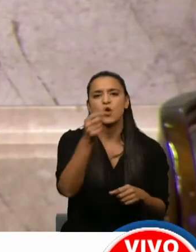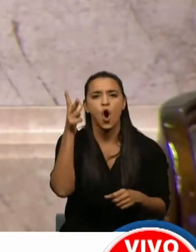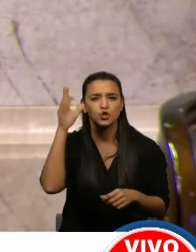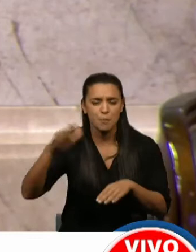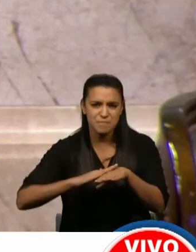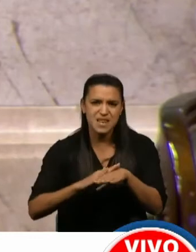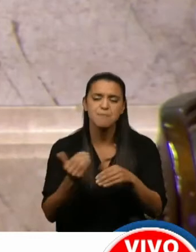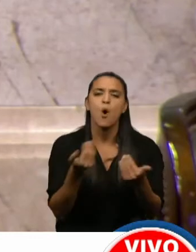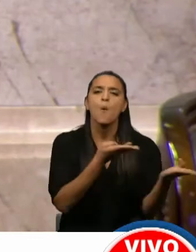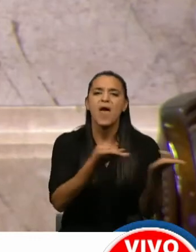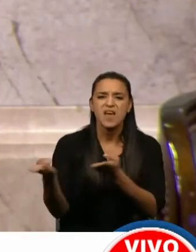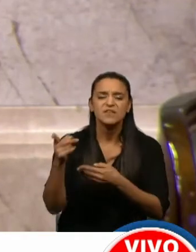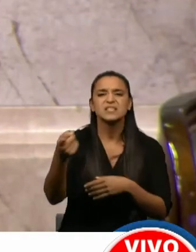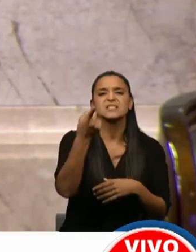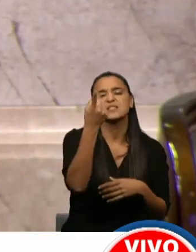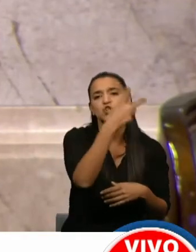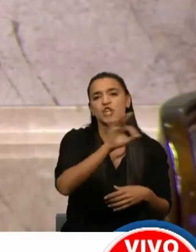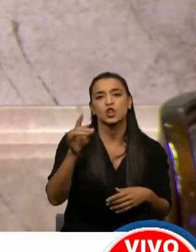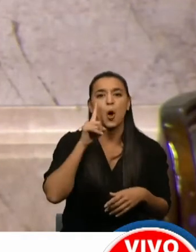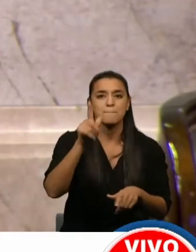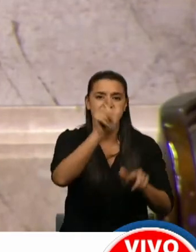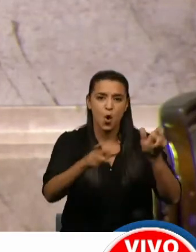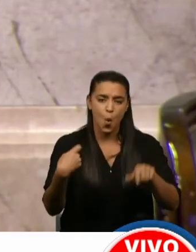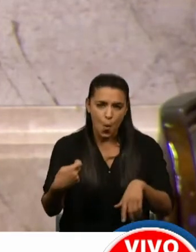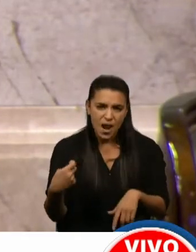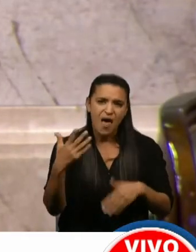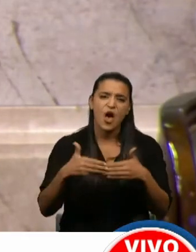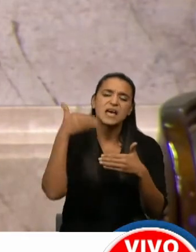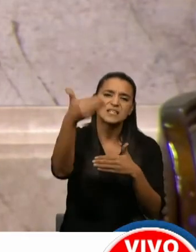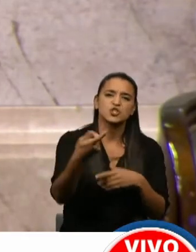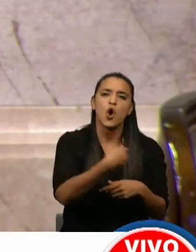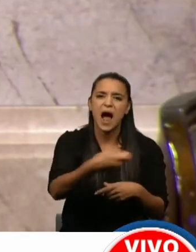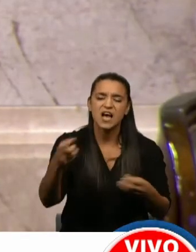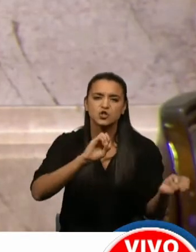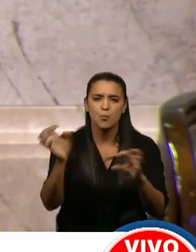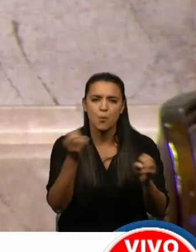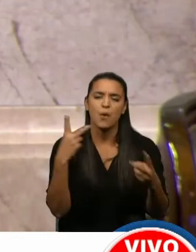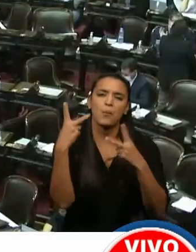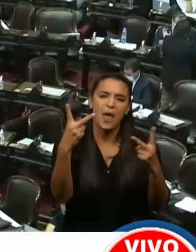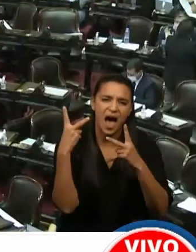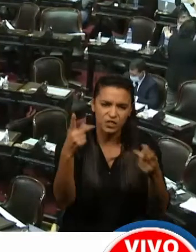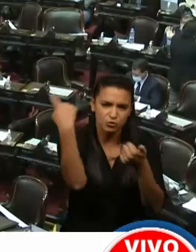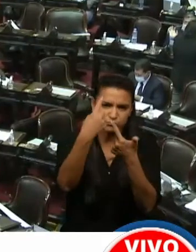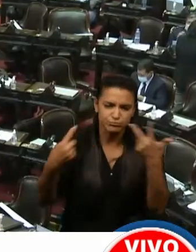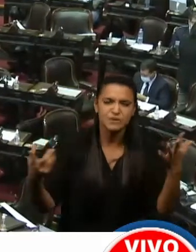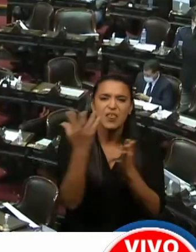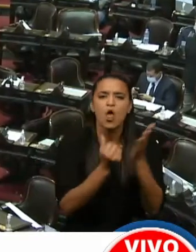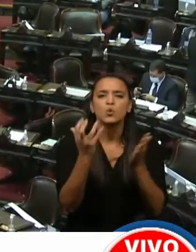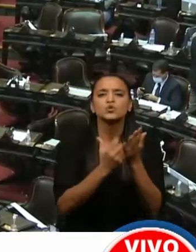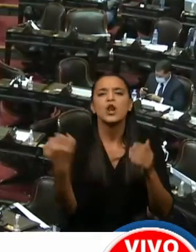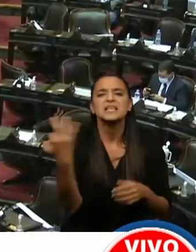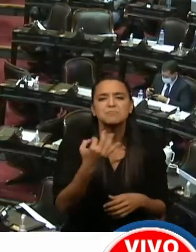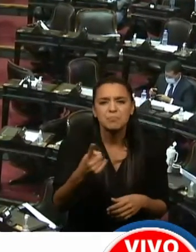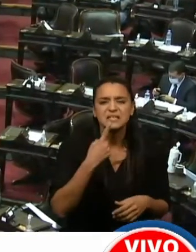mínimos, beneficiándose así 200.000 jubilados. Habrá exenciones para gastos de movilidad, viáticos y otras compensaciones, deducciones especiales